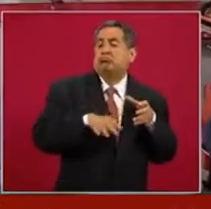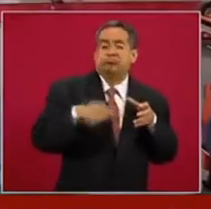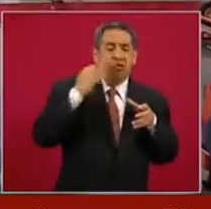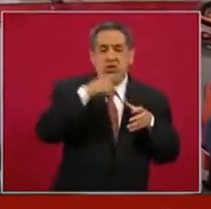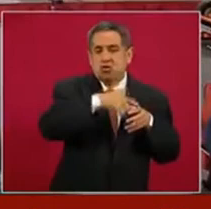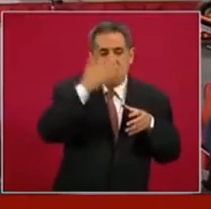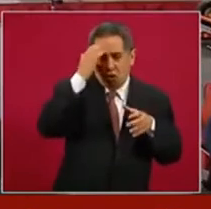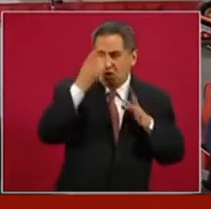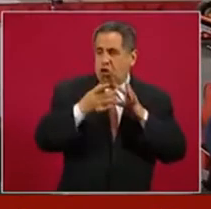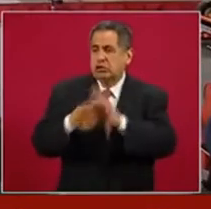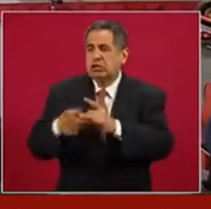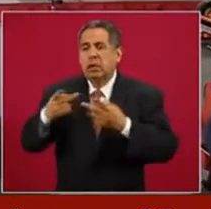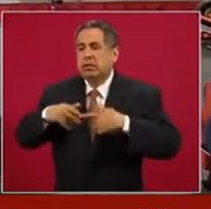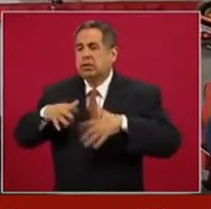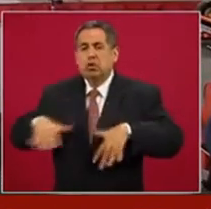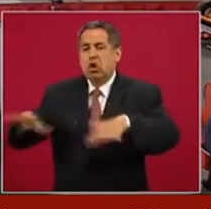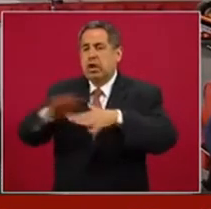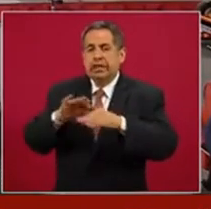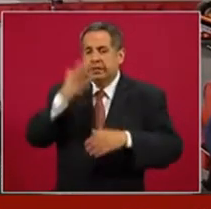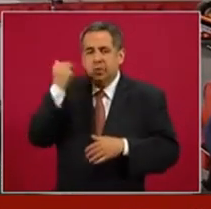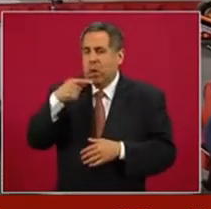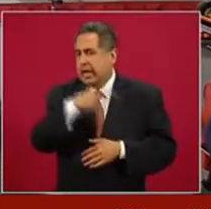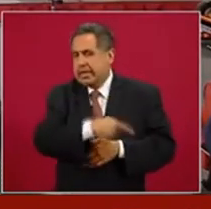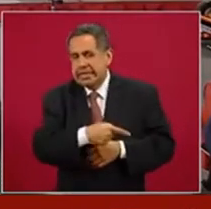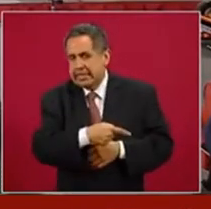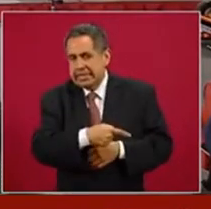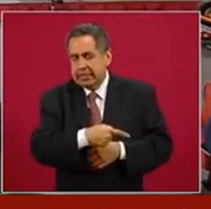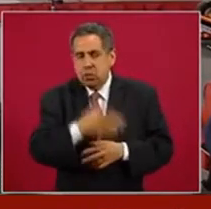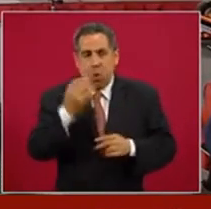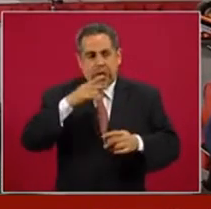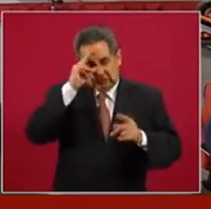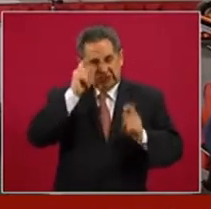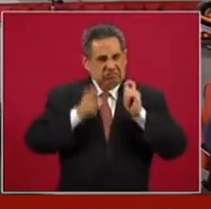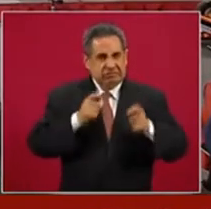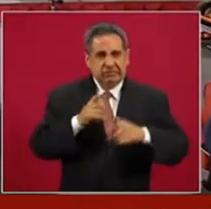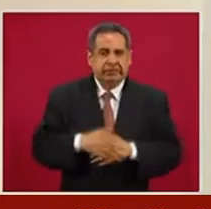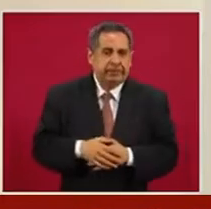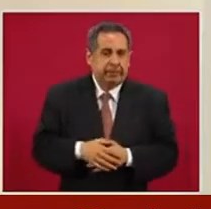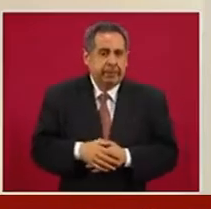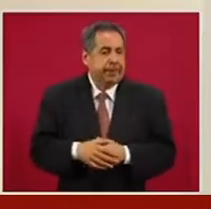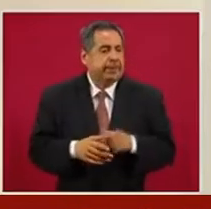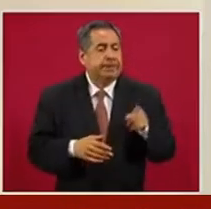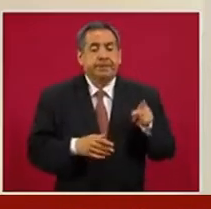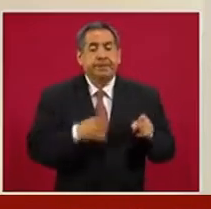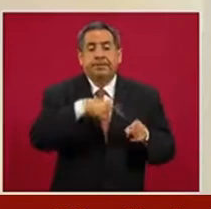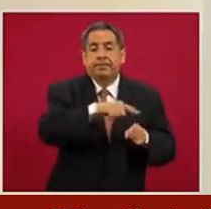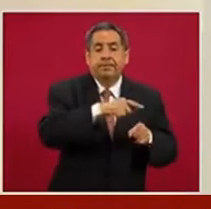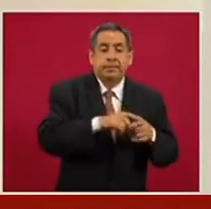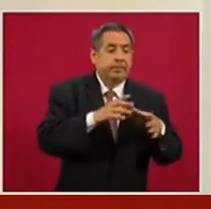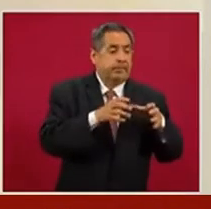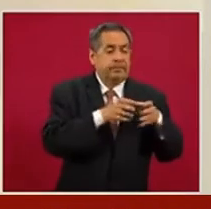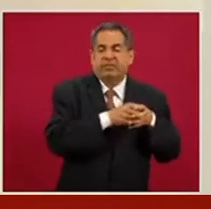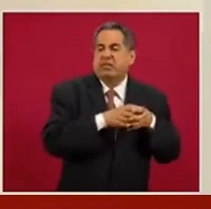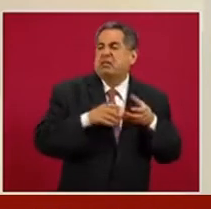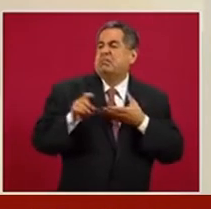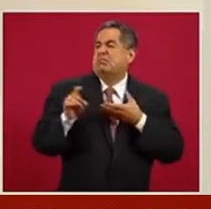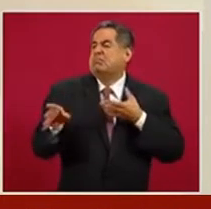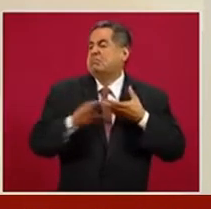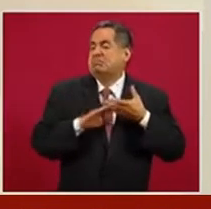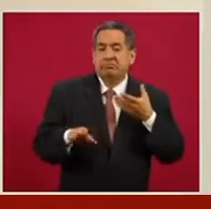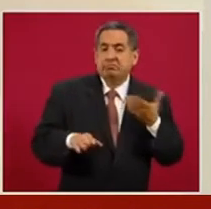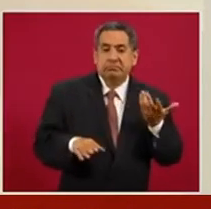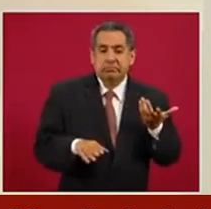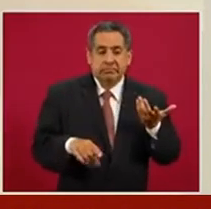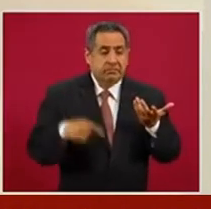desconocimiento del pueblo de México y su civilidad profunda. El perdurable repudio popular que padecen no es producto de